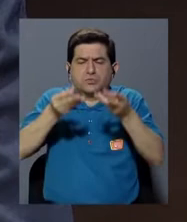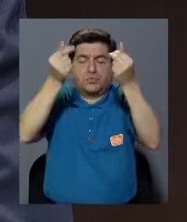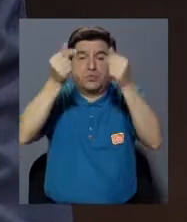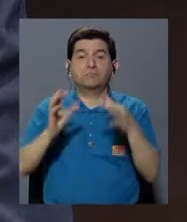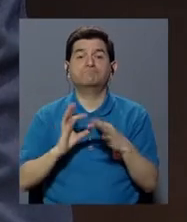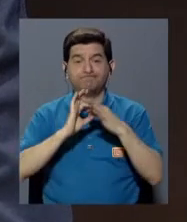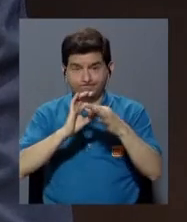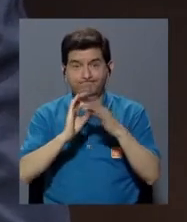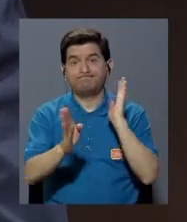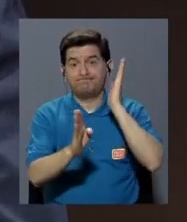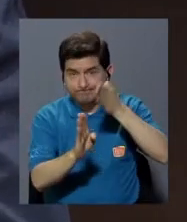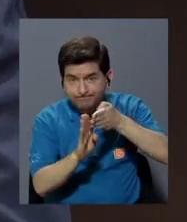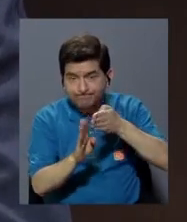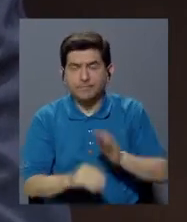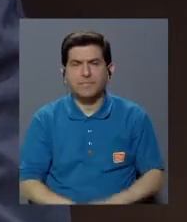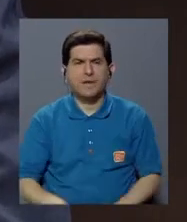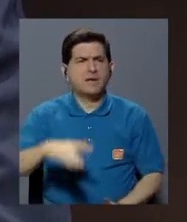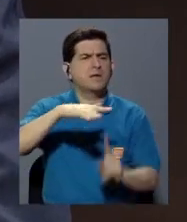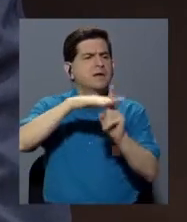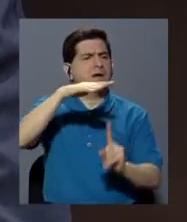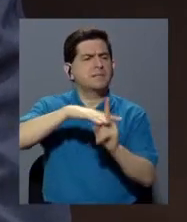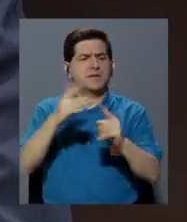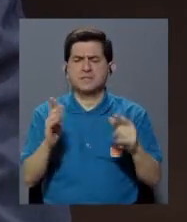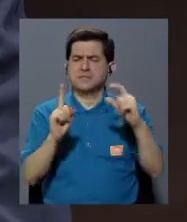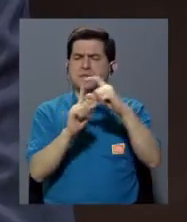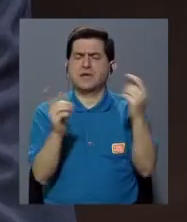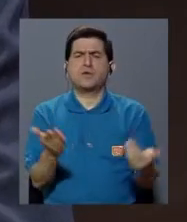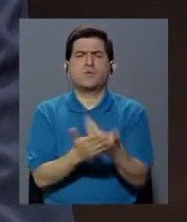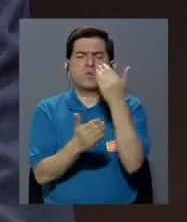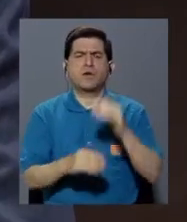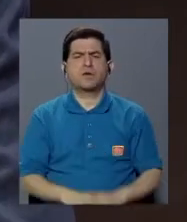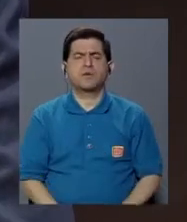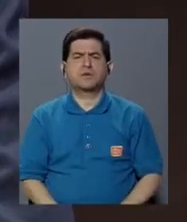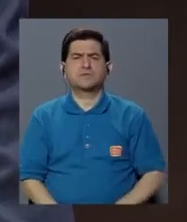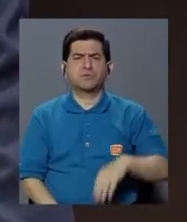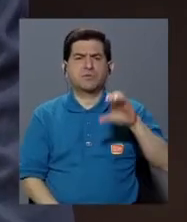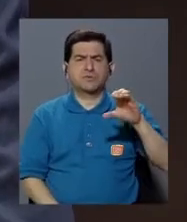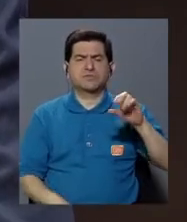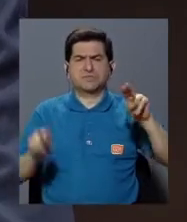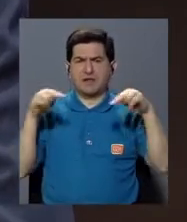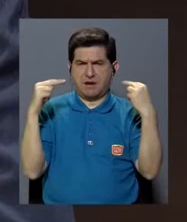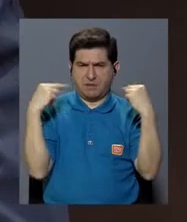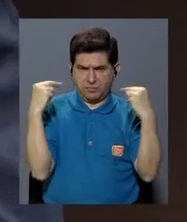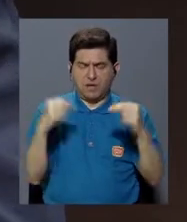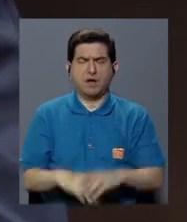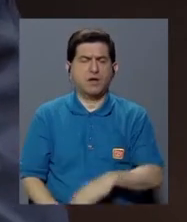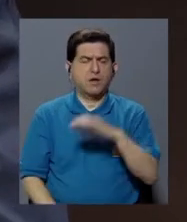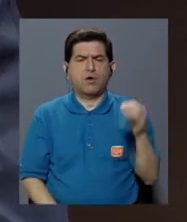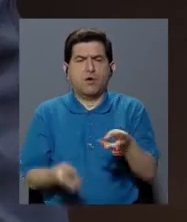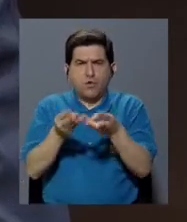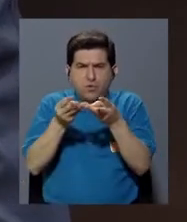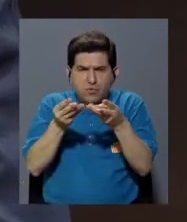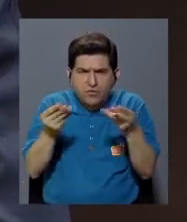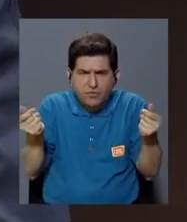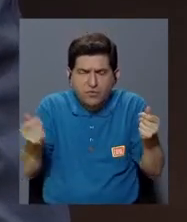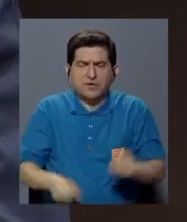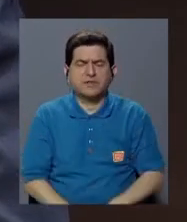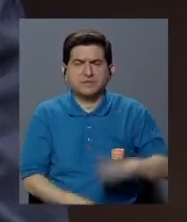condicionado. Y han aparecido términos novedosos como la carbono neutralidad o la descarbonización de la